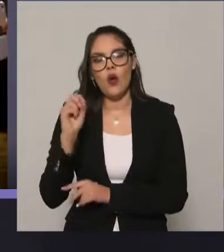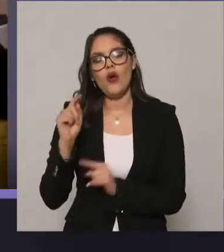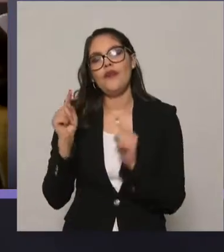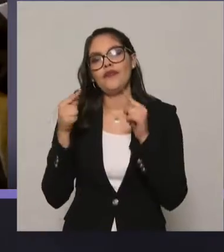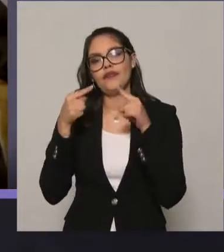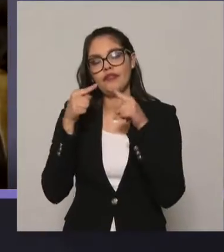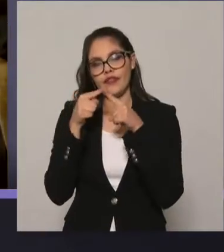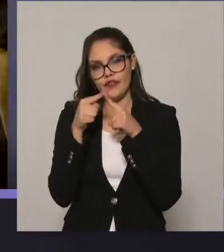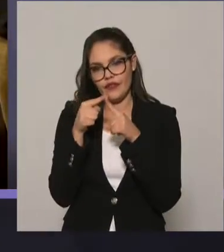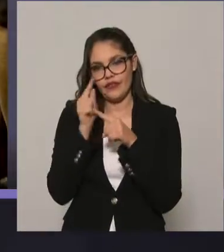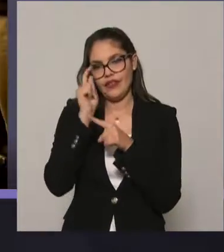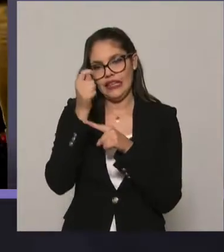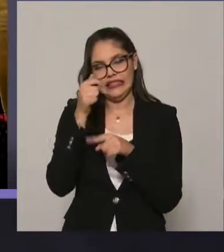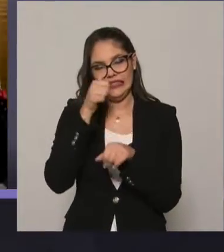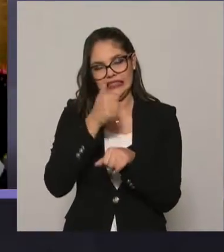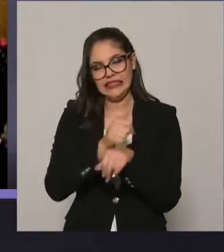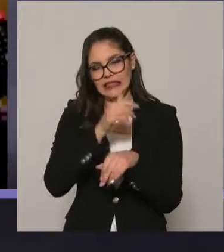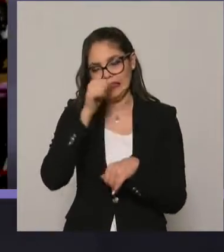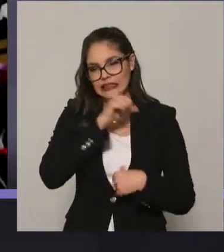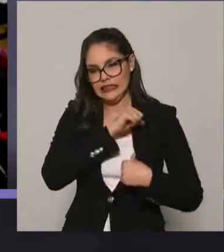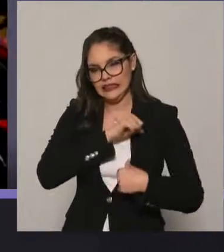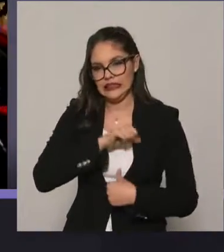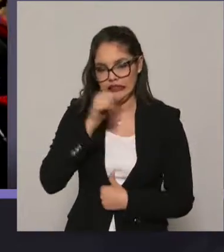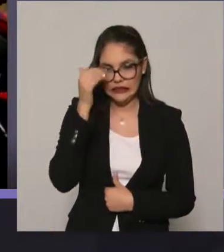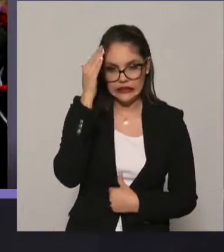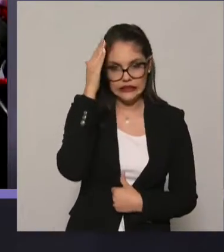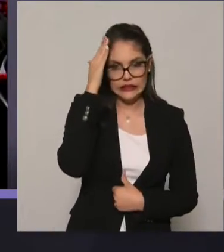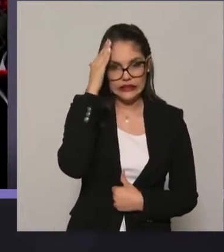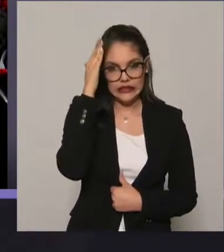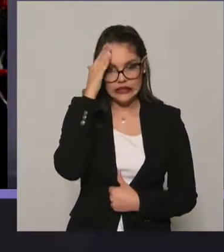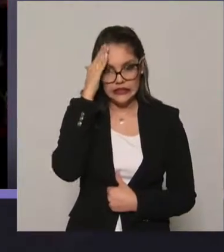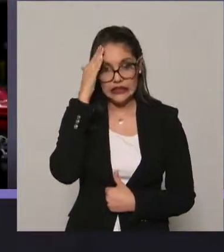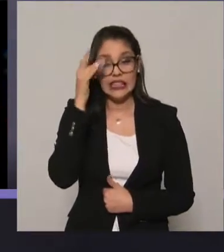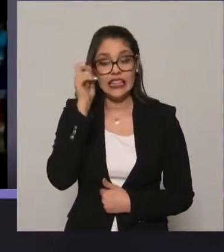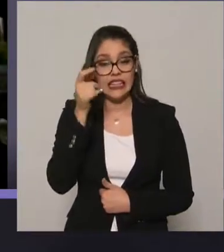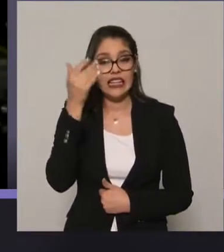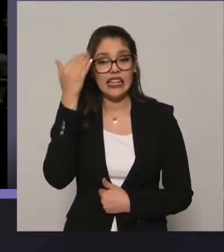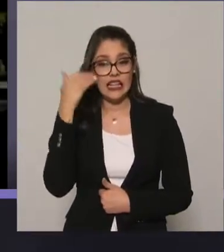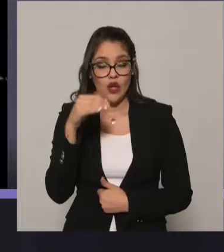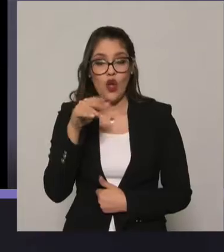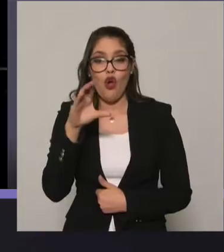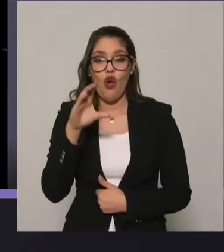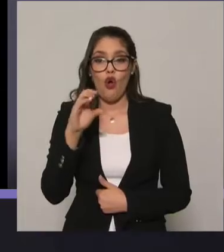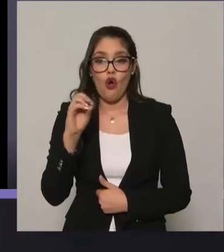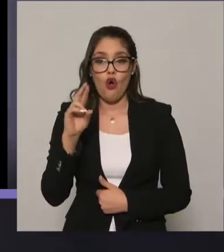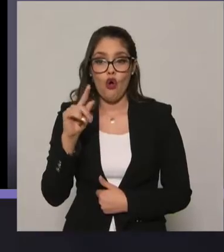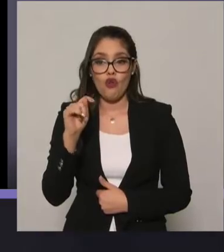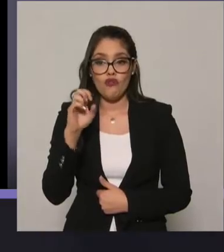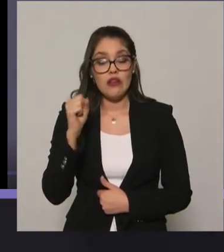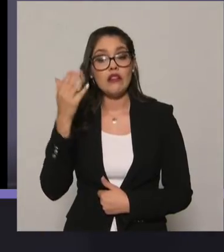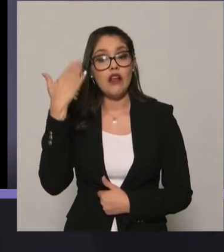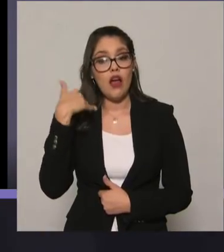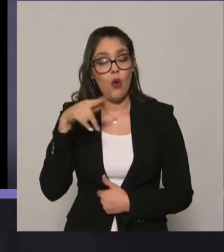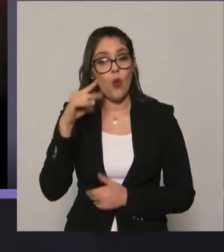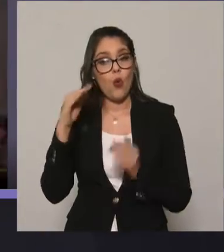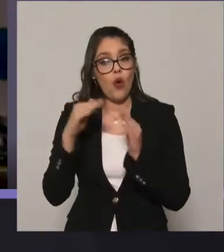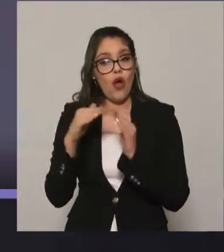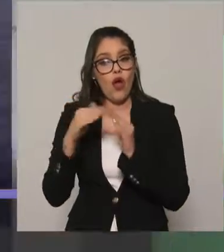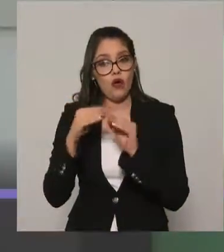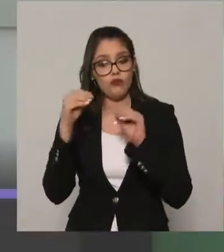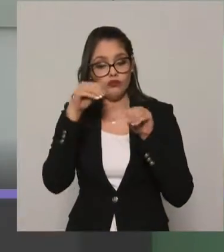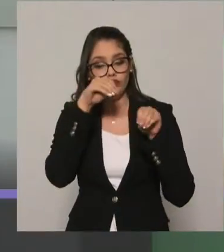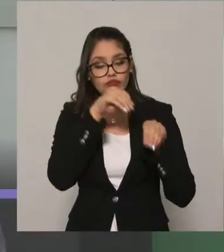iglesia principal, ¿de acuerdo? Lo que fue la casa de Cortés cuando se instala en ese